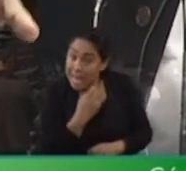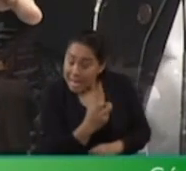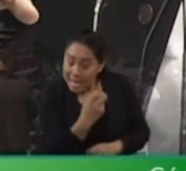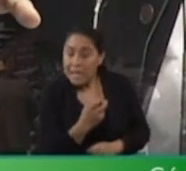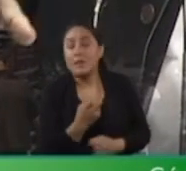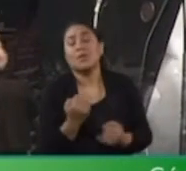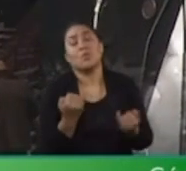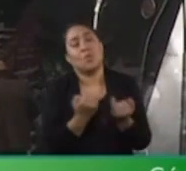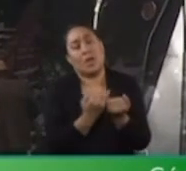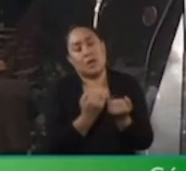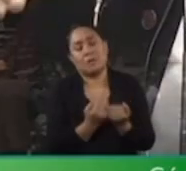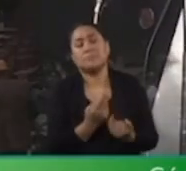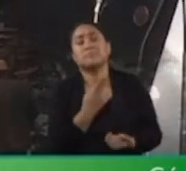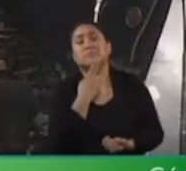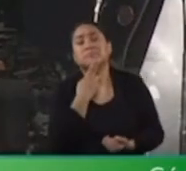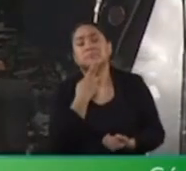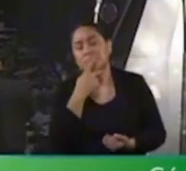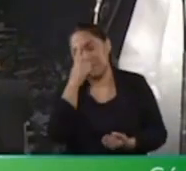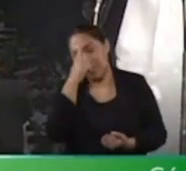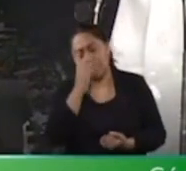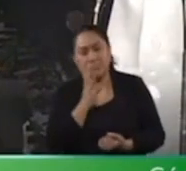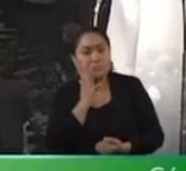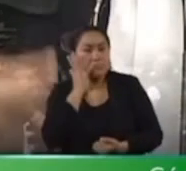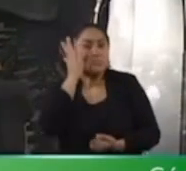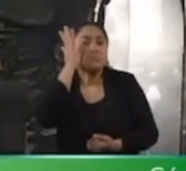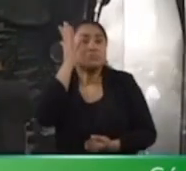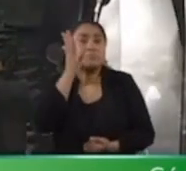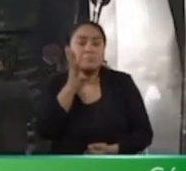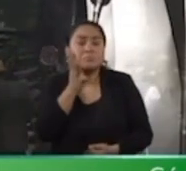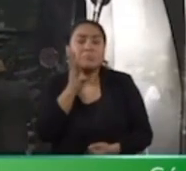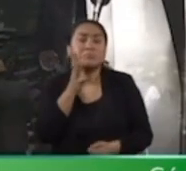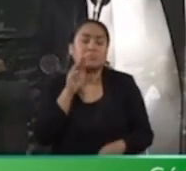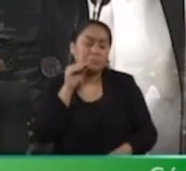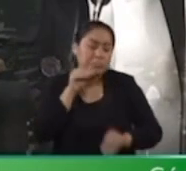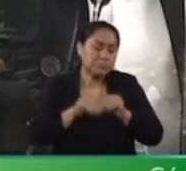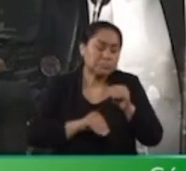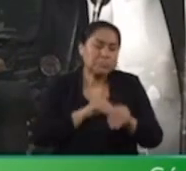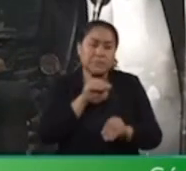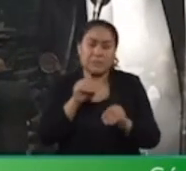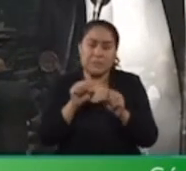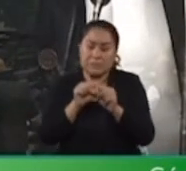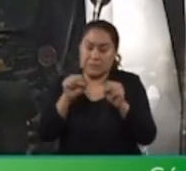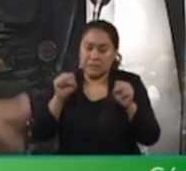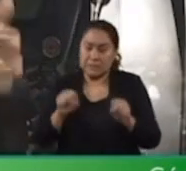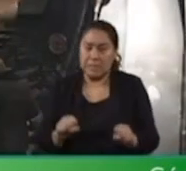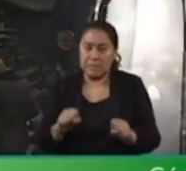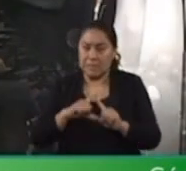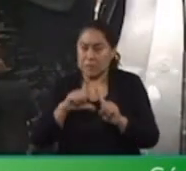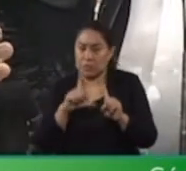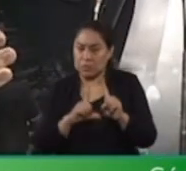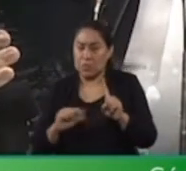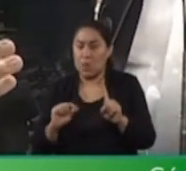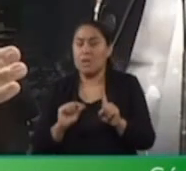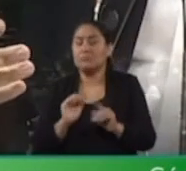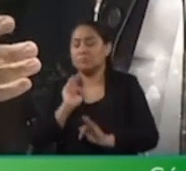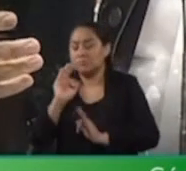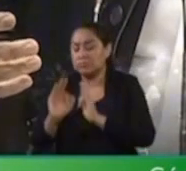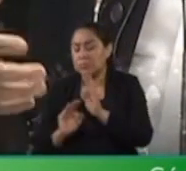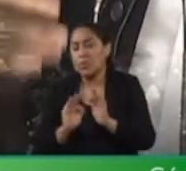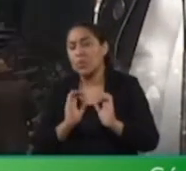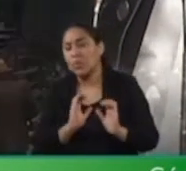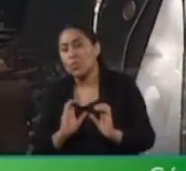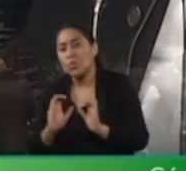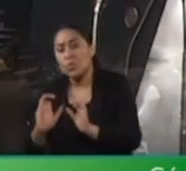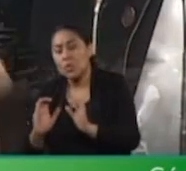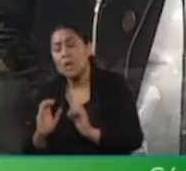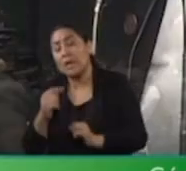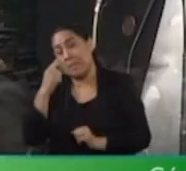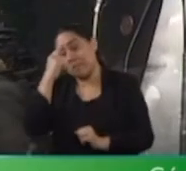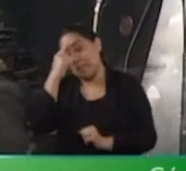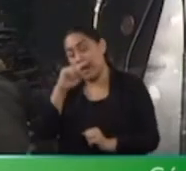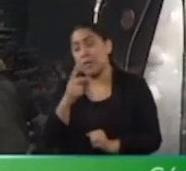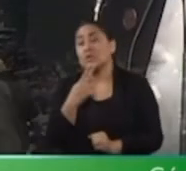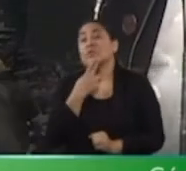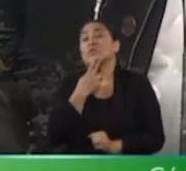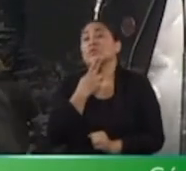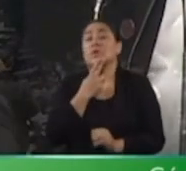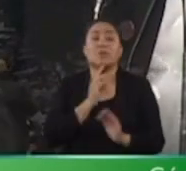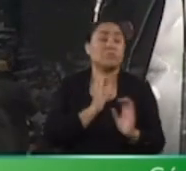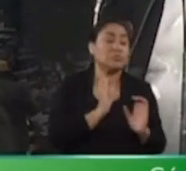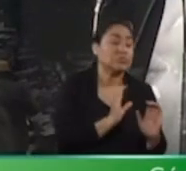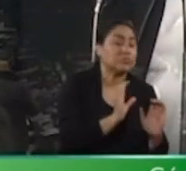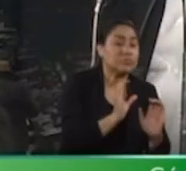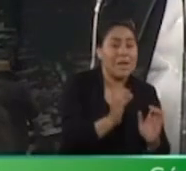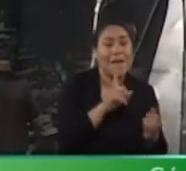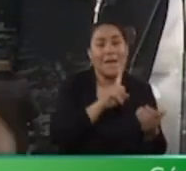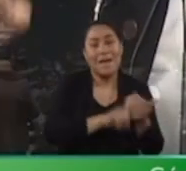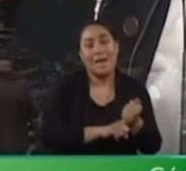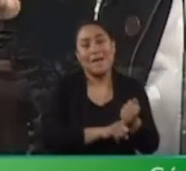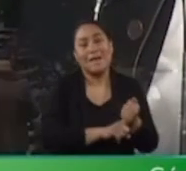también a construir un Sistema Nacional de cuidados para procurar y para cuidar de quienes nos